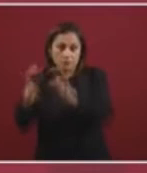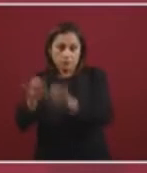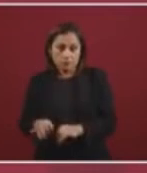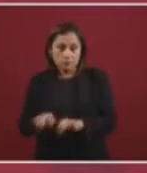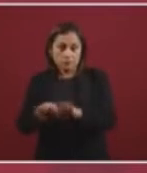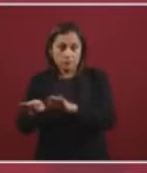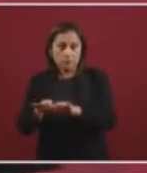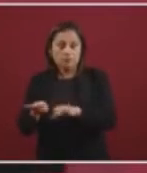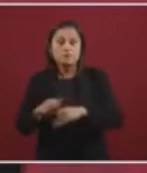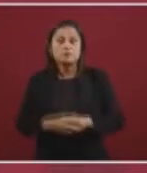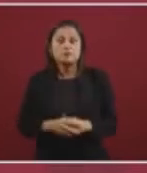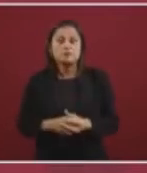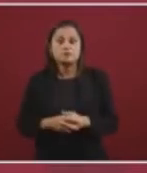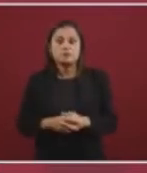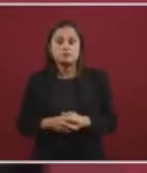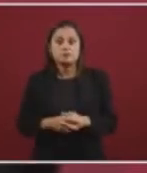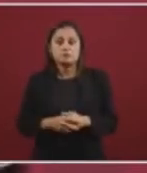Y también